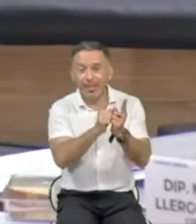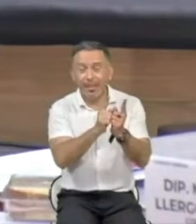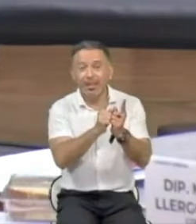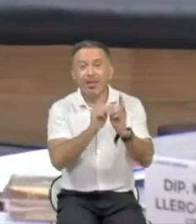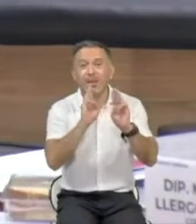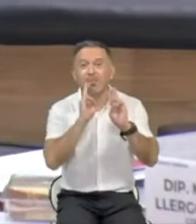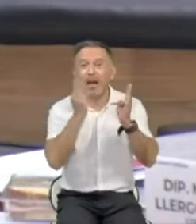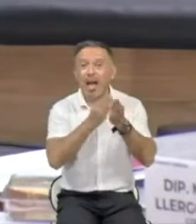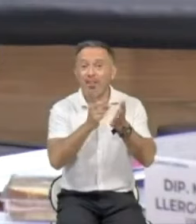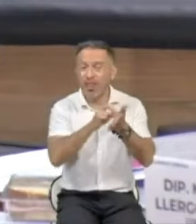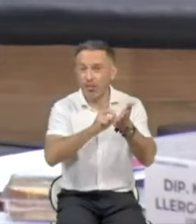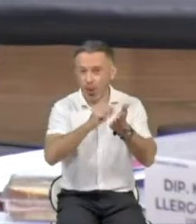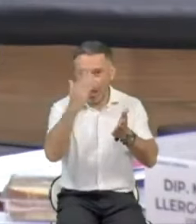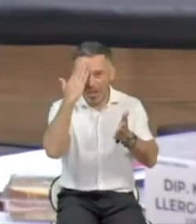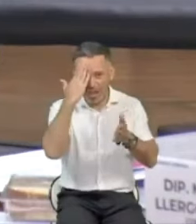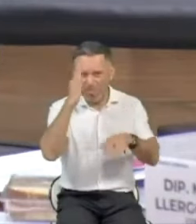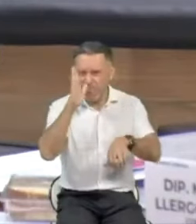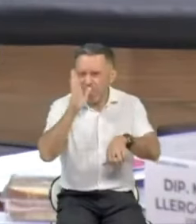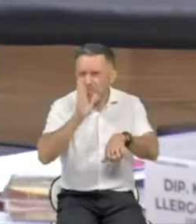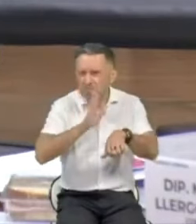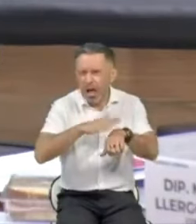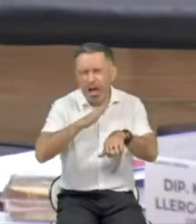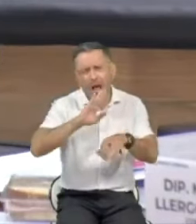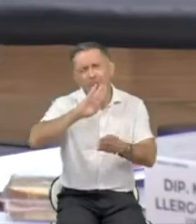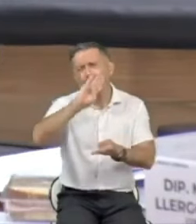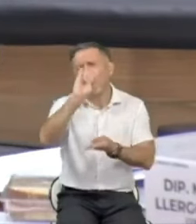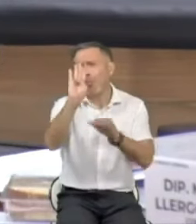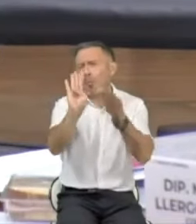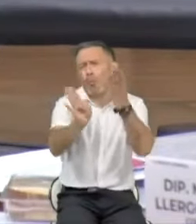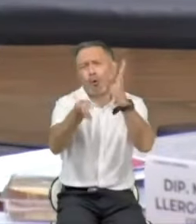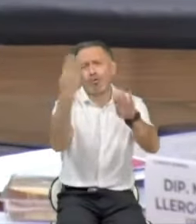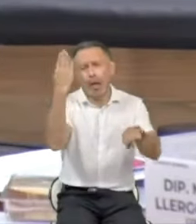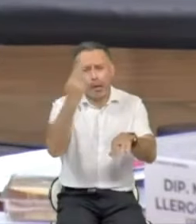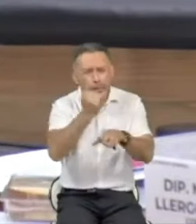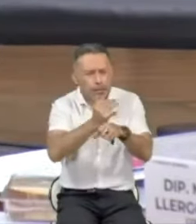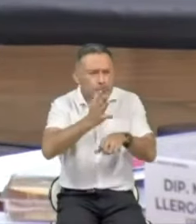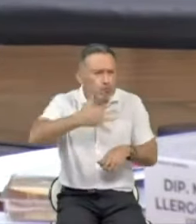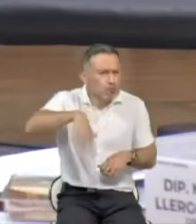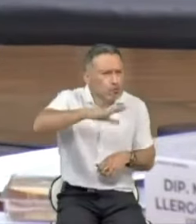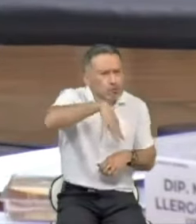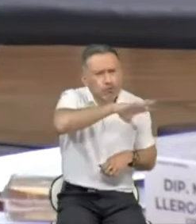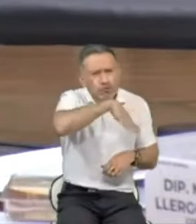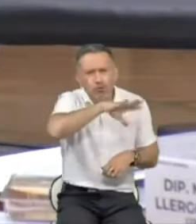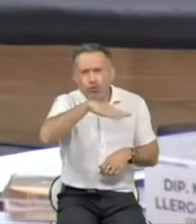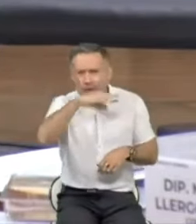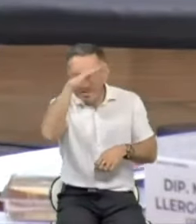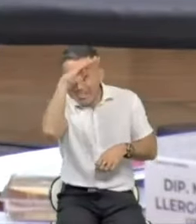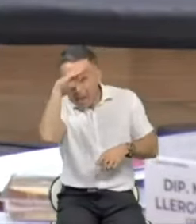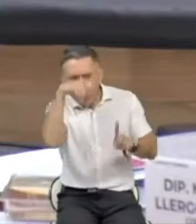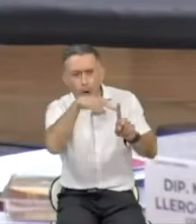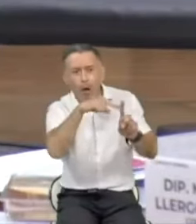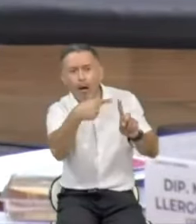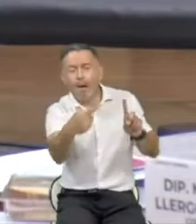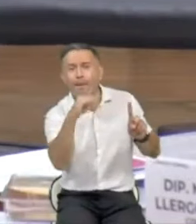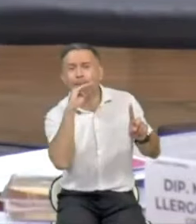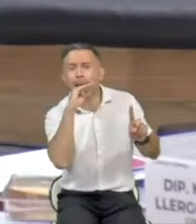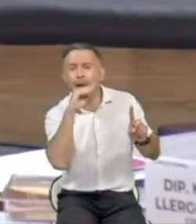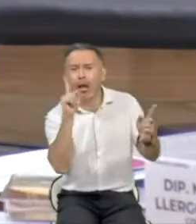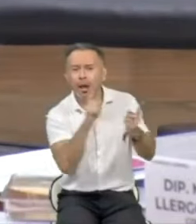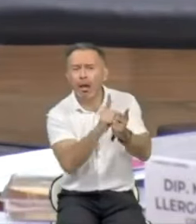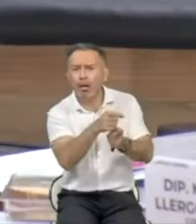narcotraficante más buscado a nivel mundial esa es una foto pero hay un video